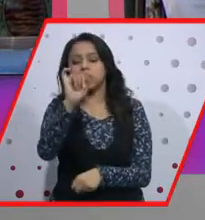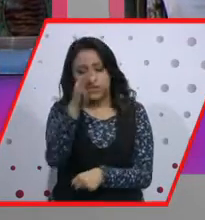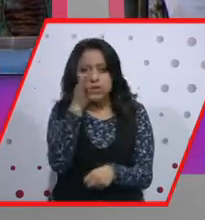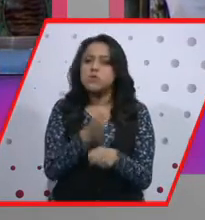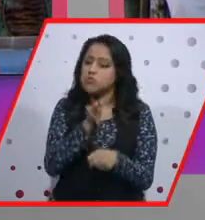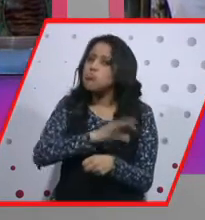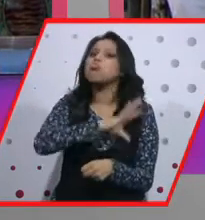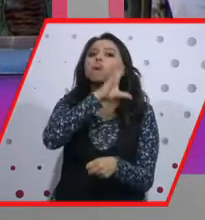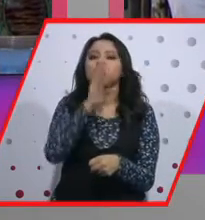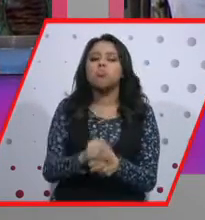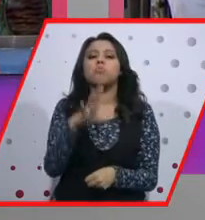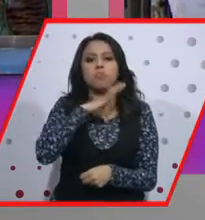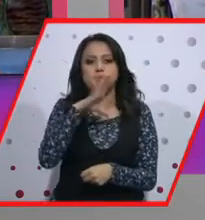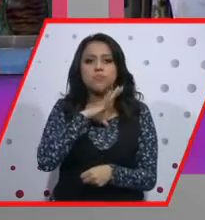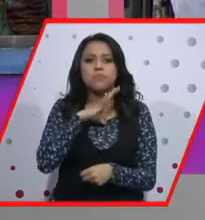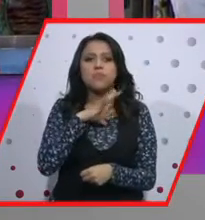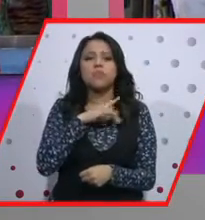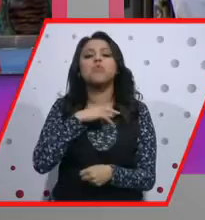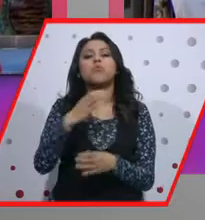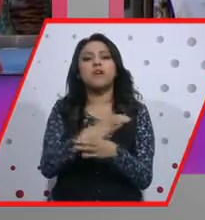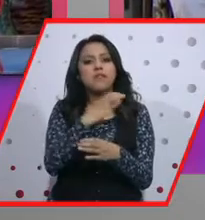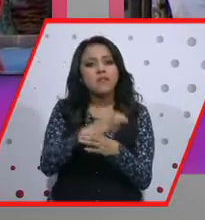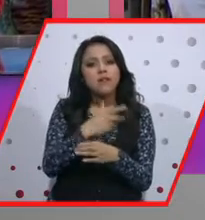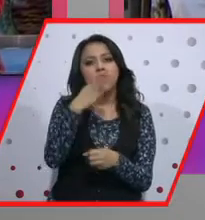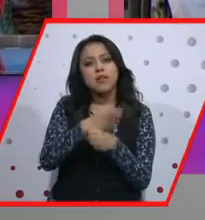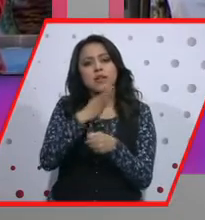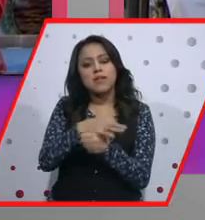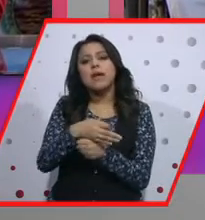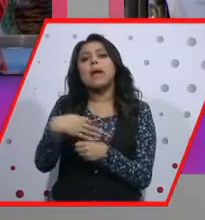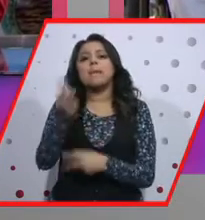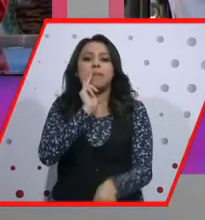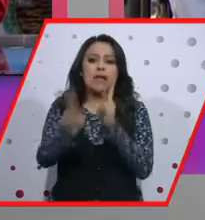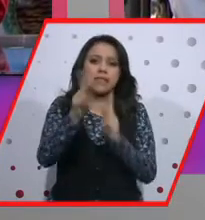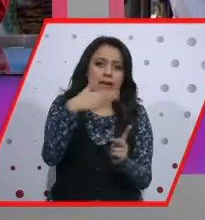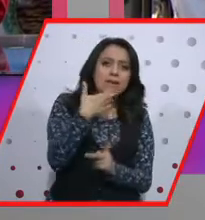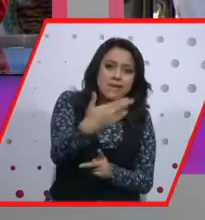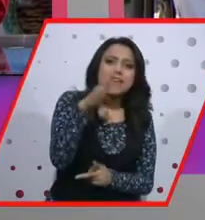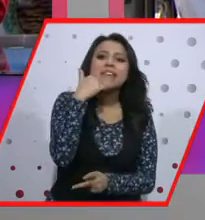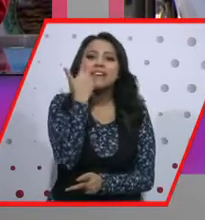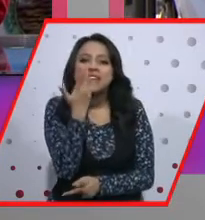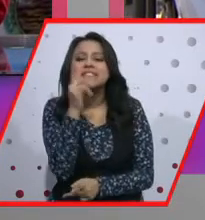señor Jorge, traigo todos mis documentos. Te vamos a invitar a un café y nos vamos a platicar, ¿te parece bien? Sí,